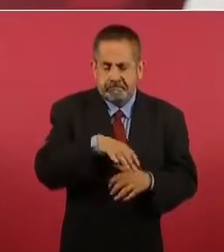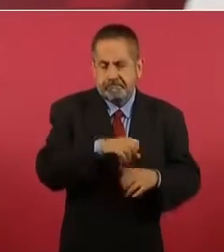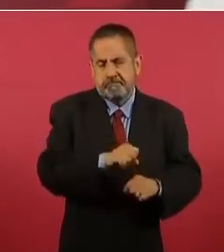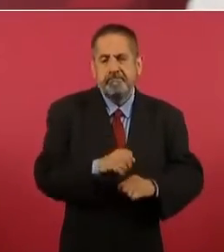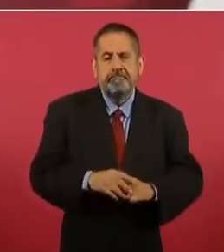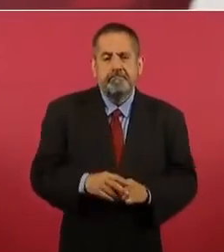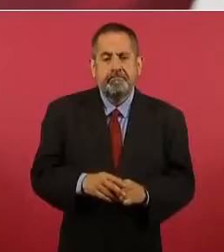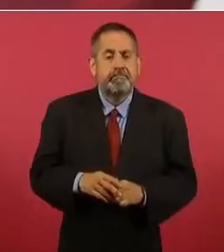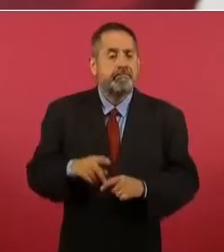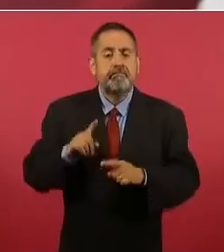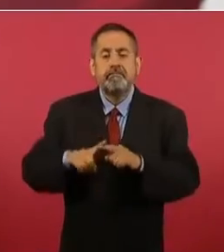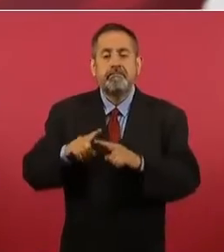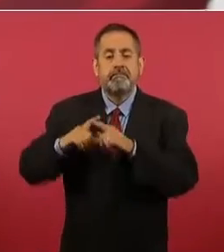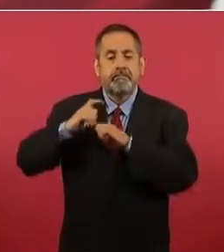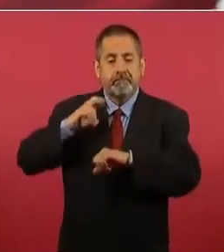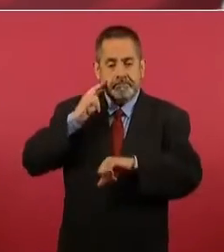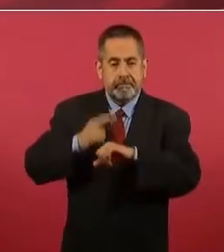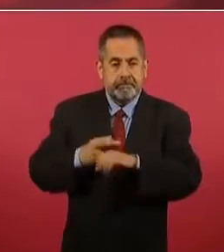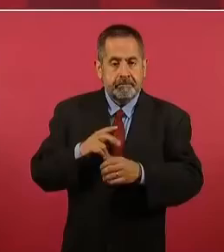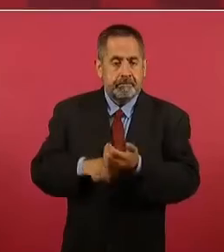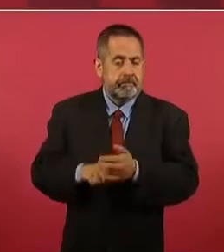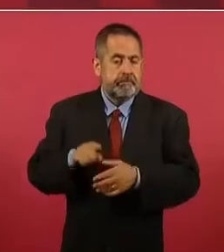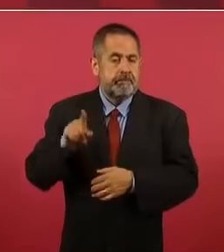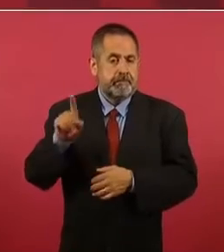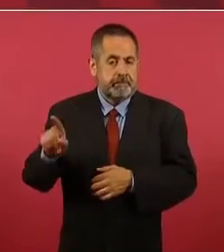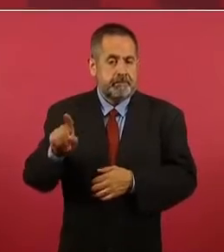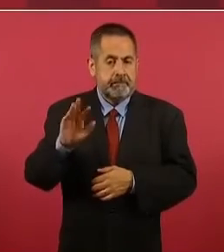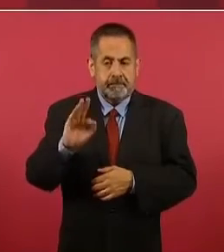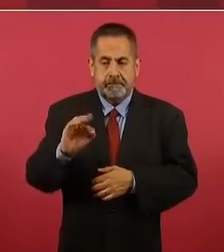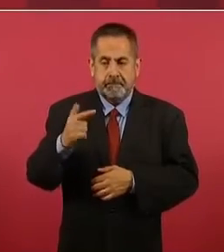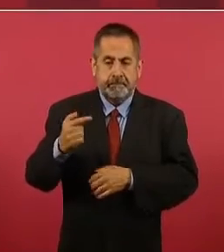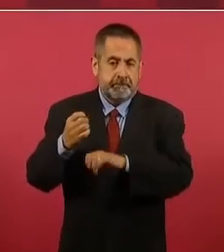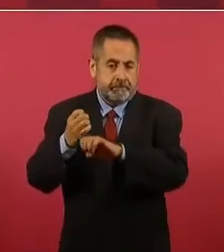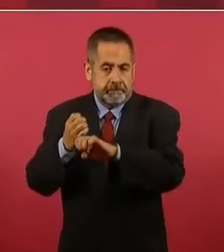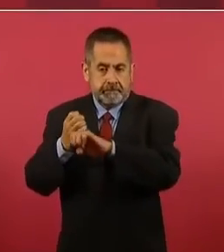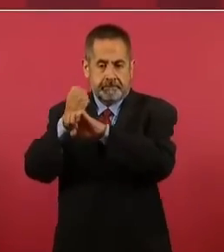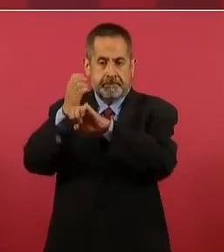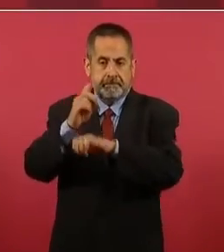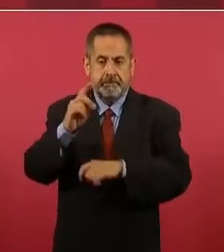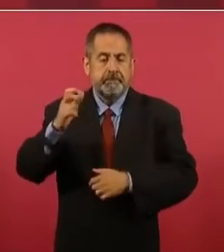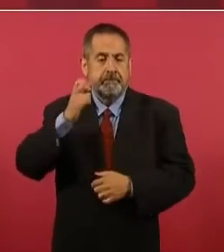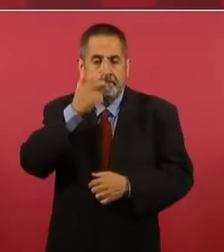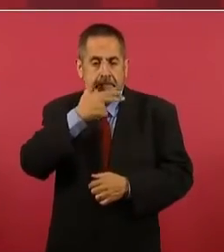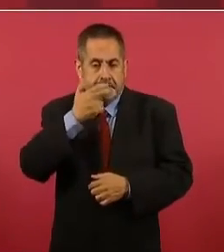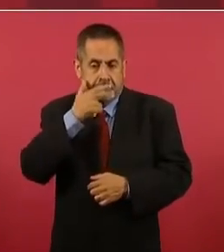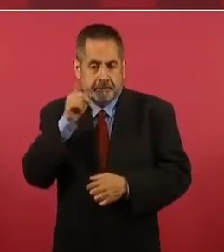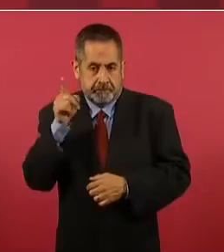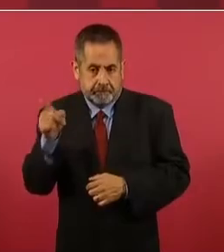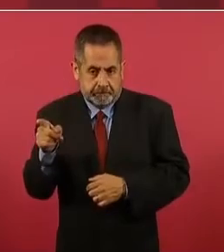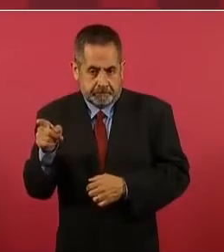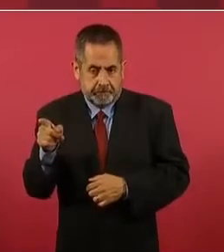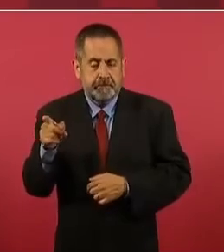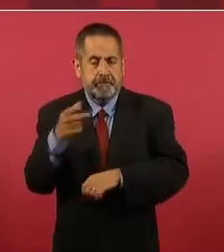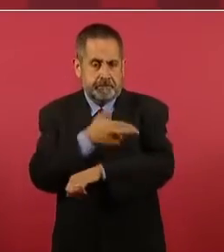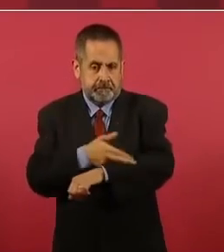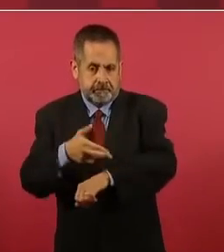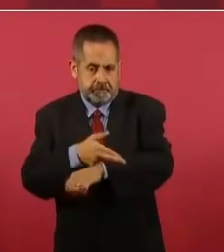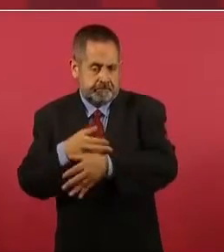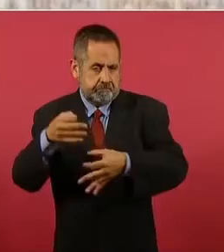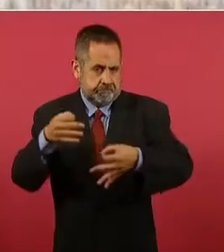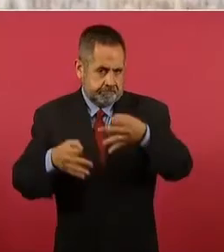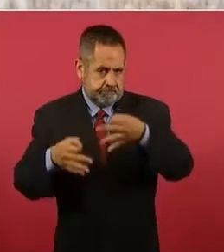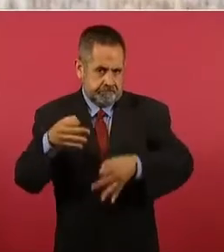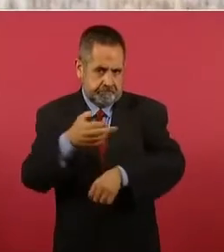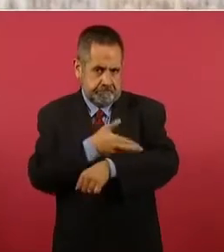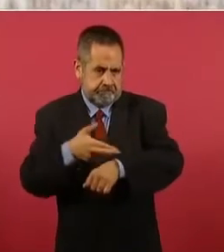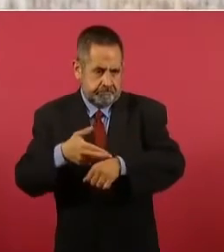El caso lo lleva la Fiscalía del Estado de Chihuahua, el proceso judicial.